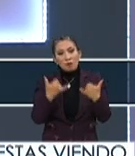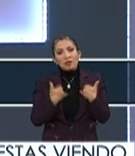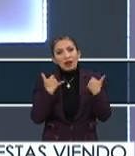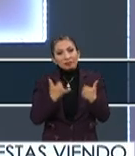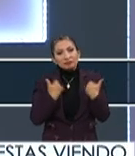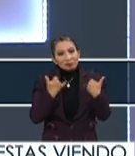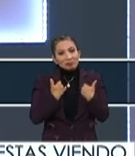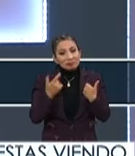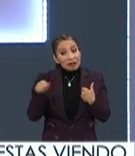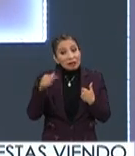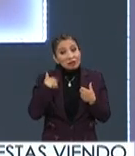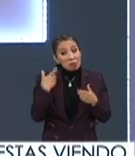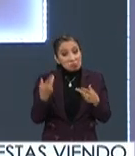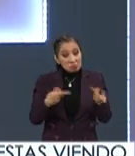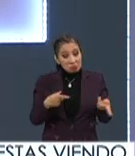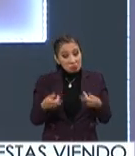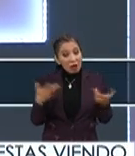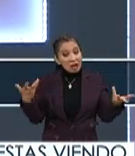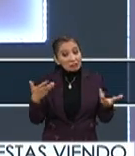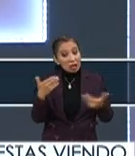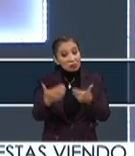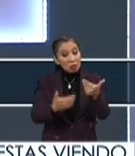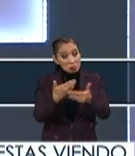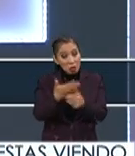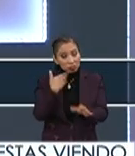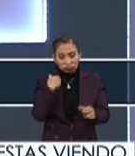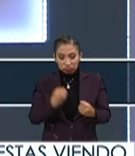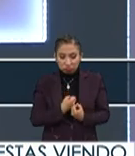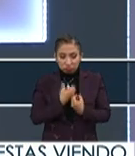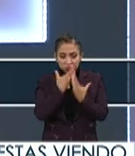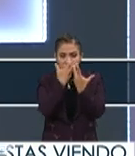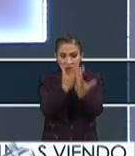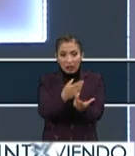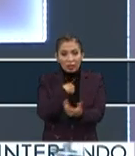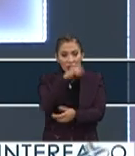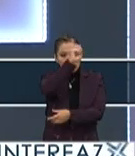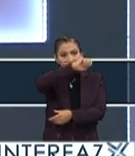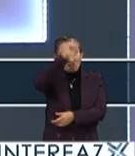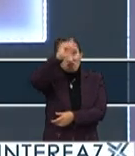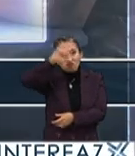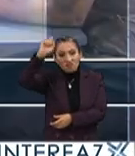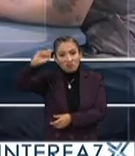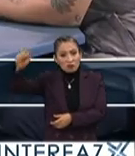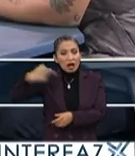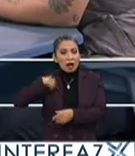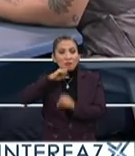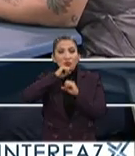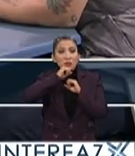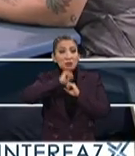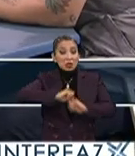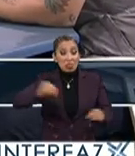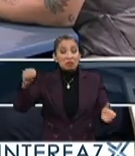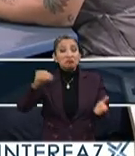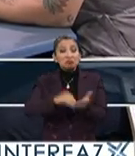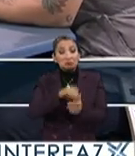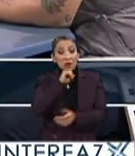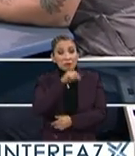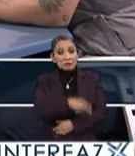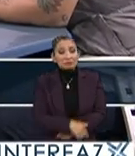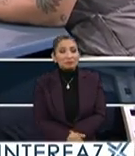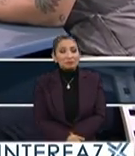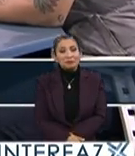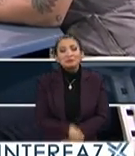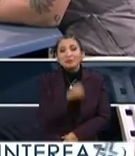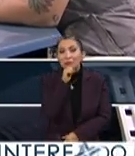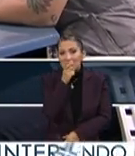bueno, pues se está desarrollando de forma muy expresiva desde el graffiti hasta la publicidad, ¿no? Y bueno, también